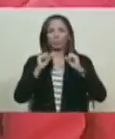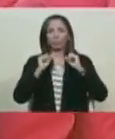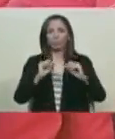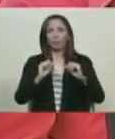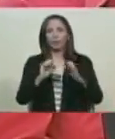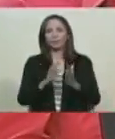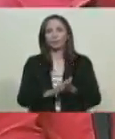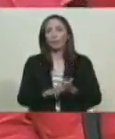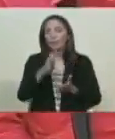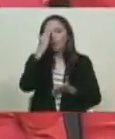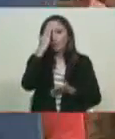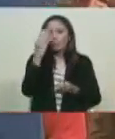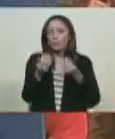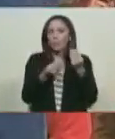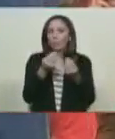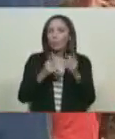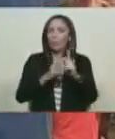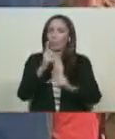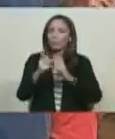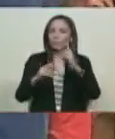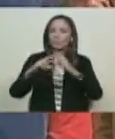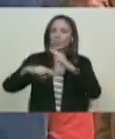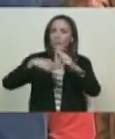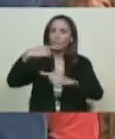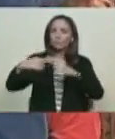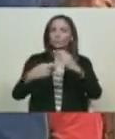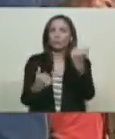es profundizar en el proceso revolucionario,